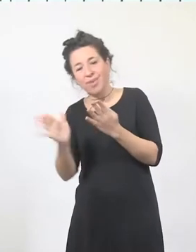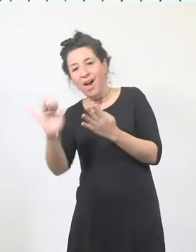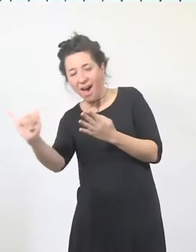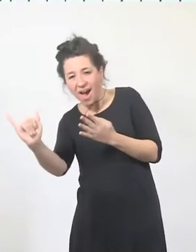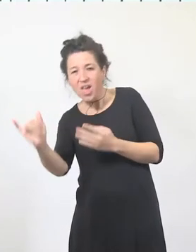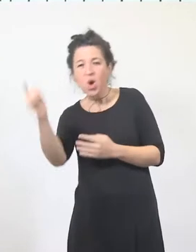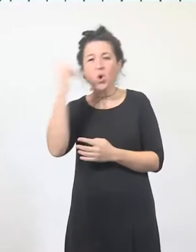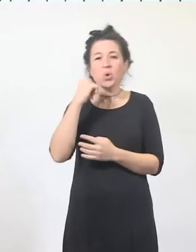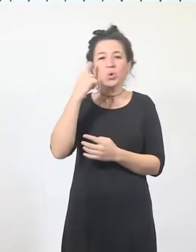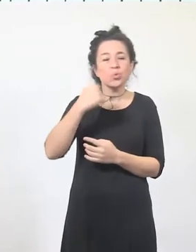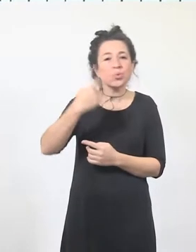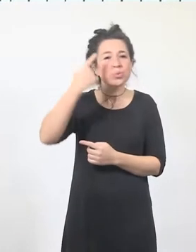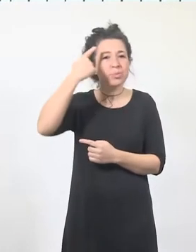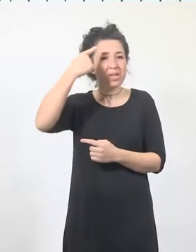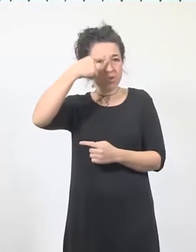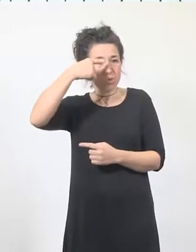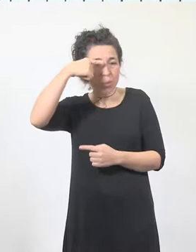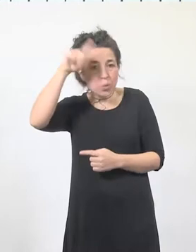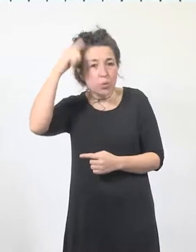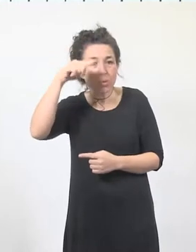las costumbres, la cultura,